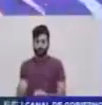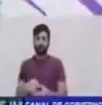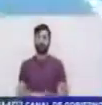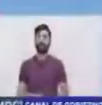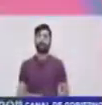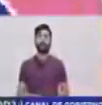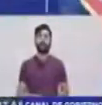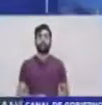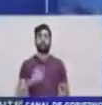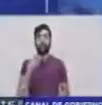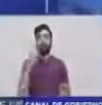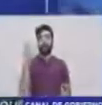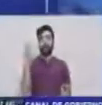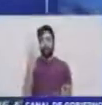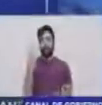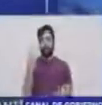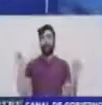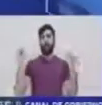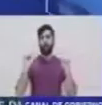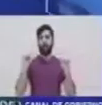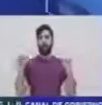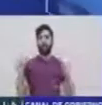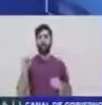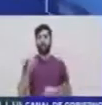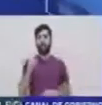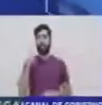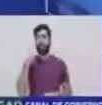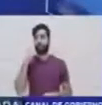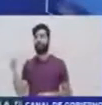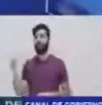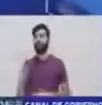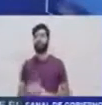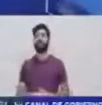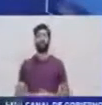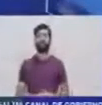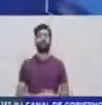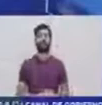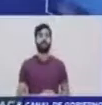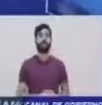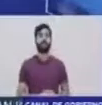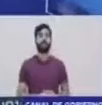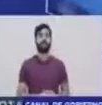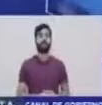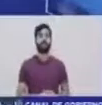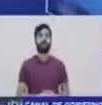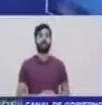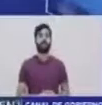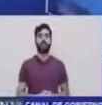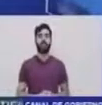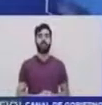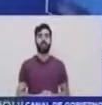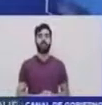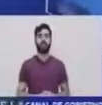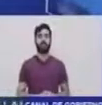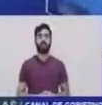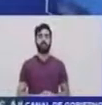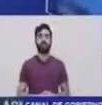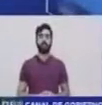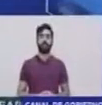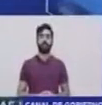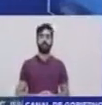series. Ejercicio número 3. En el ejercicio número 3 nos vamos a auxiliar de un banco, una grada o una